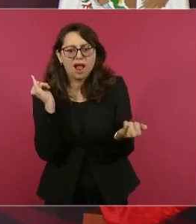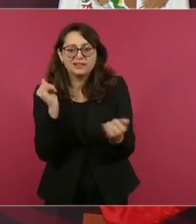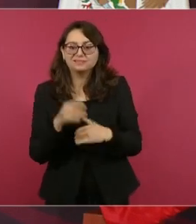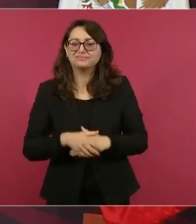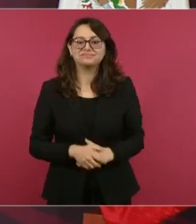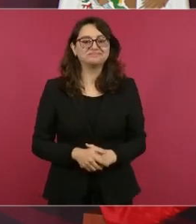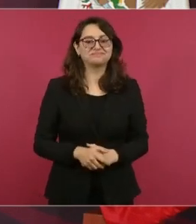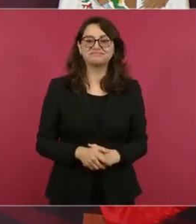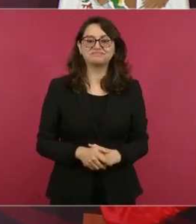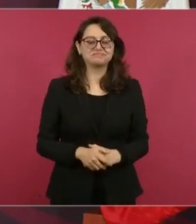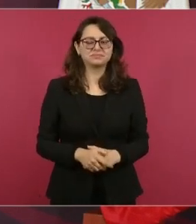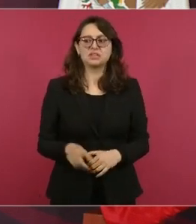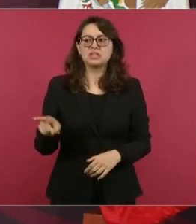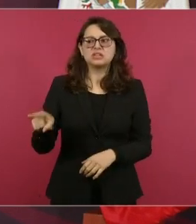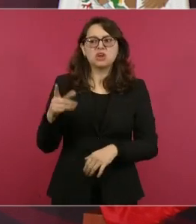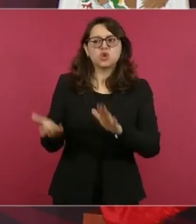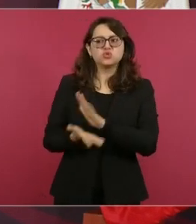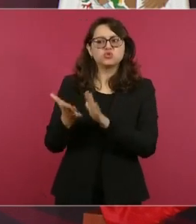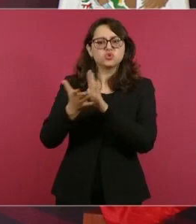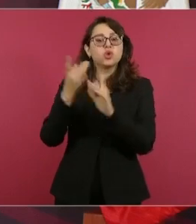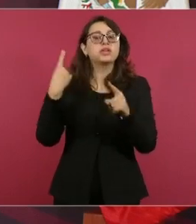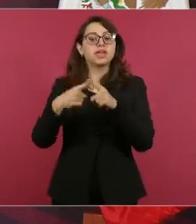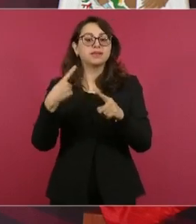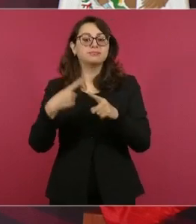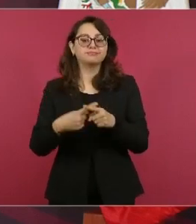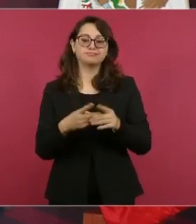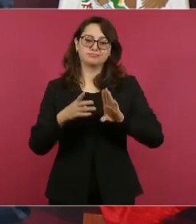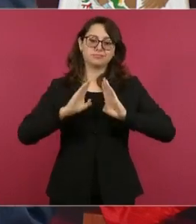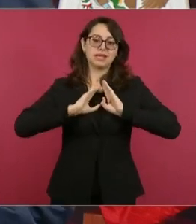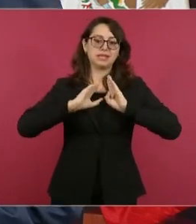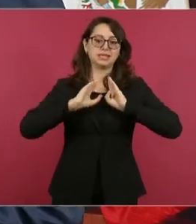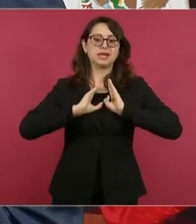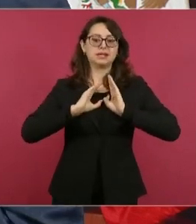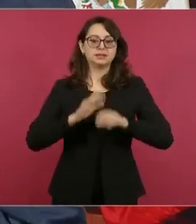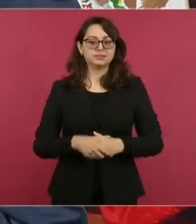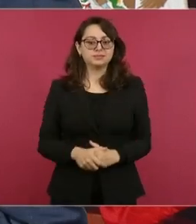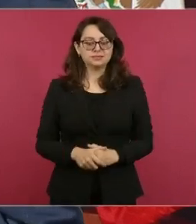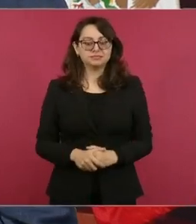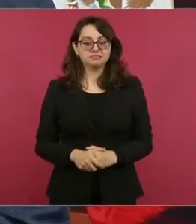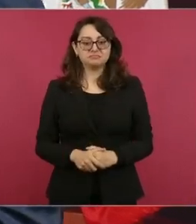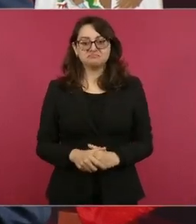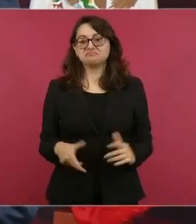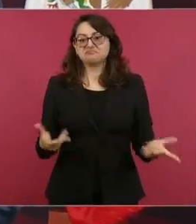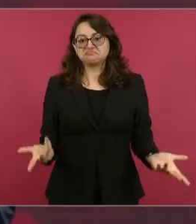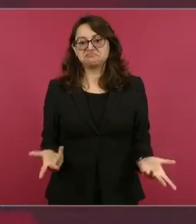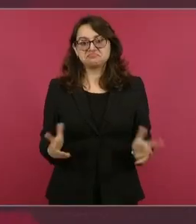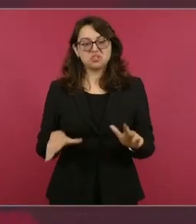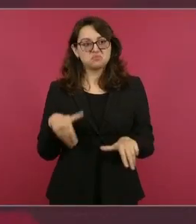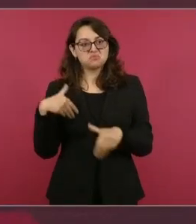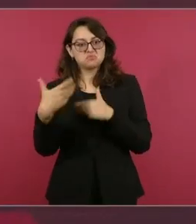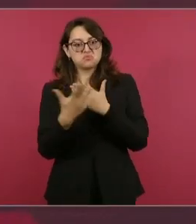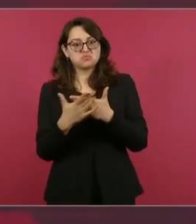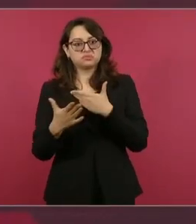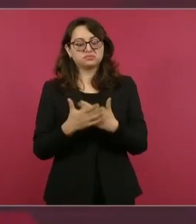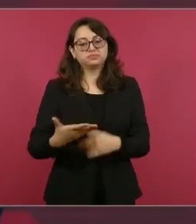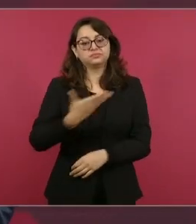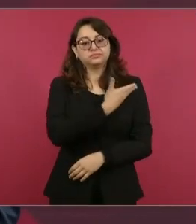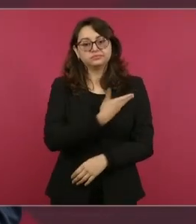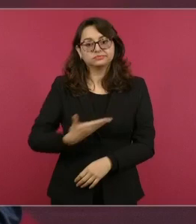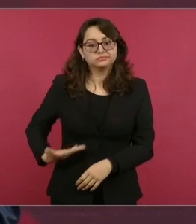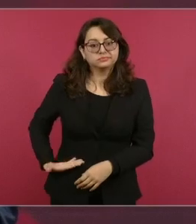¿Quiénes? Los ingenieros militares. Entonces, no va a haber ningún problema.